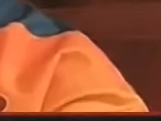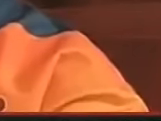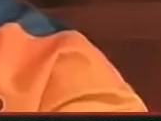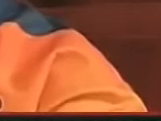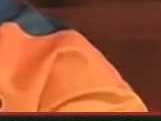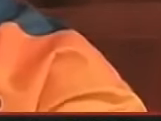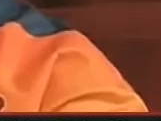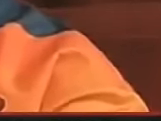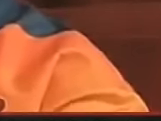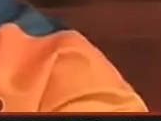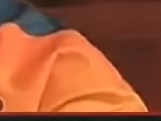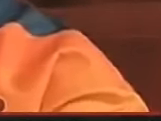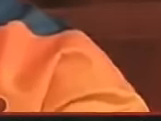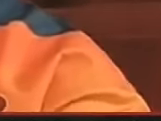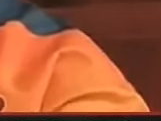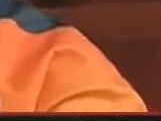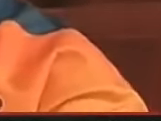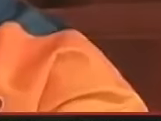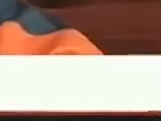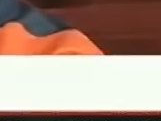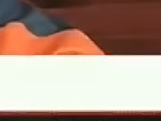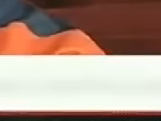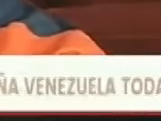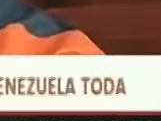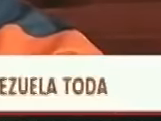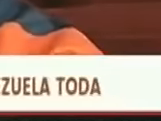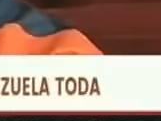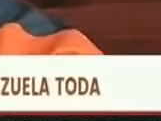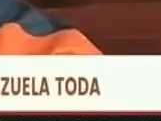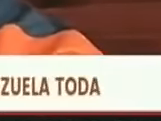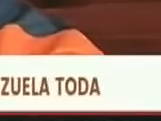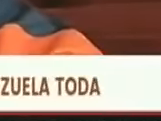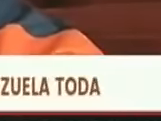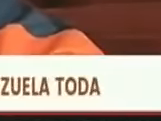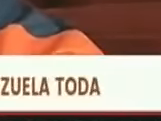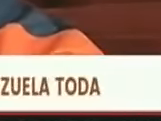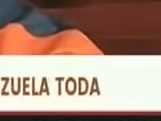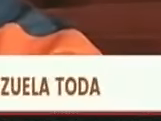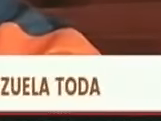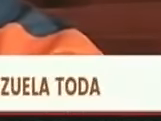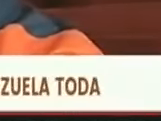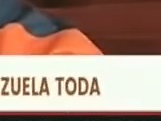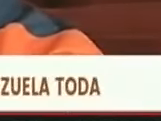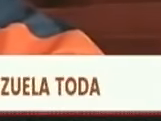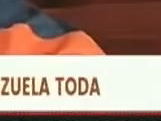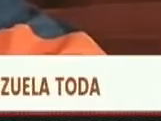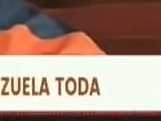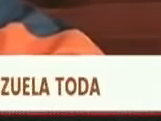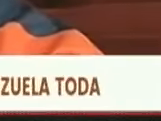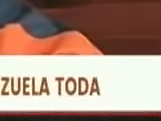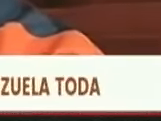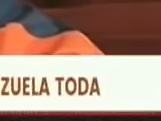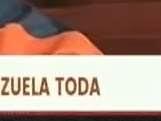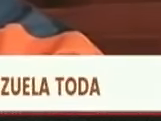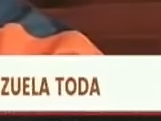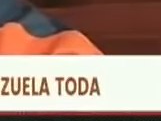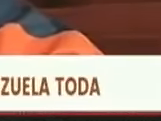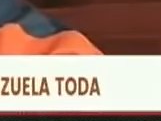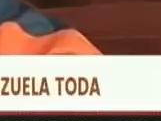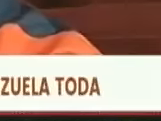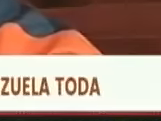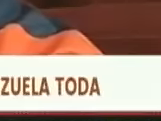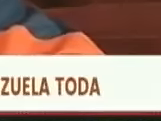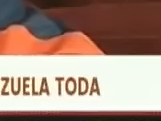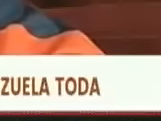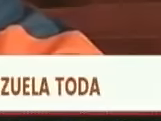califica El Comando de campaña esta acción además ustedes lo decían los indios los indígenas nuestros hermanos originarios guaro pues colgando